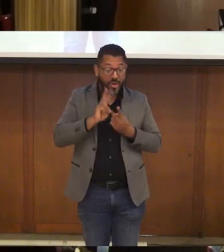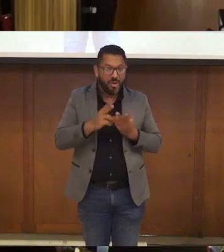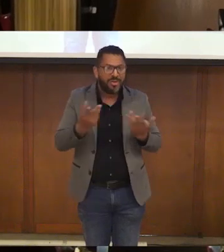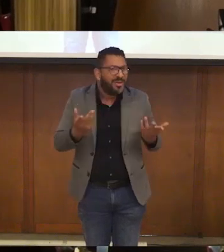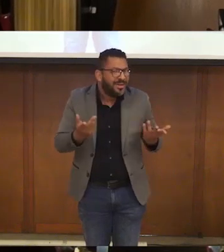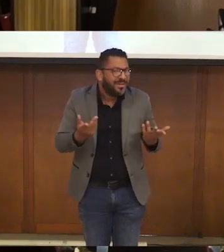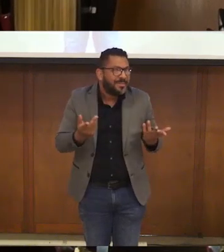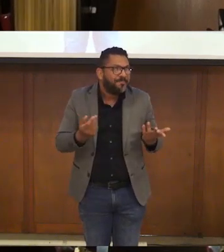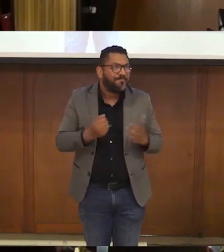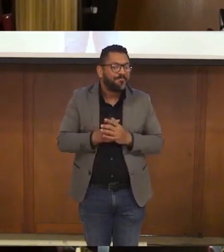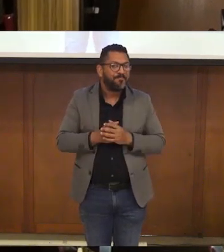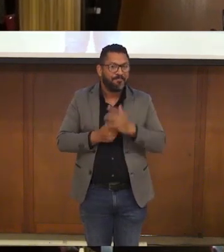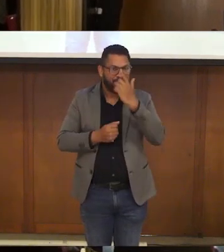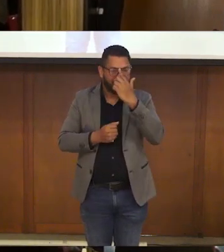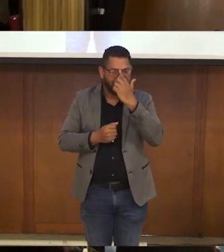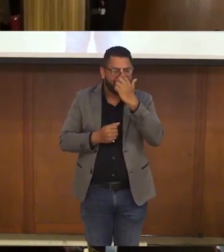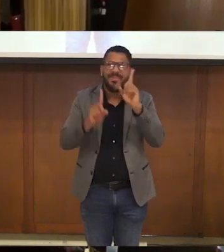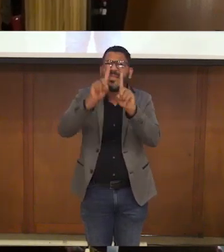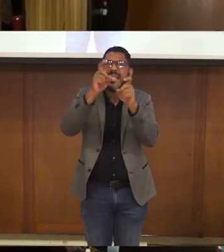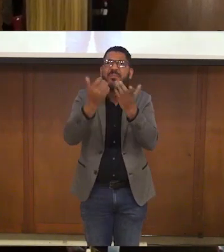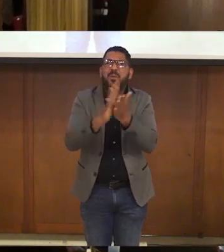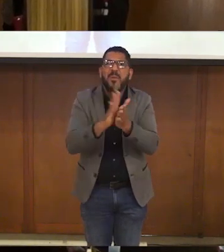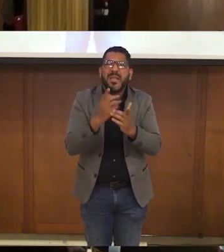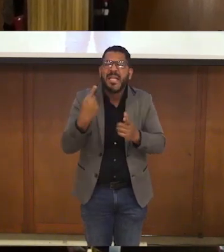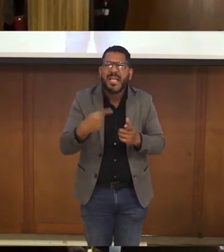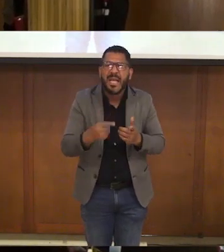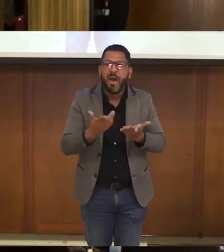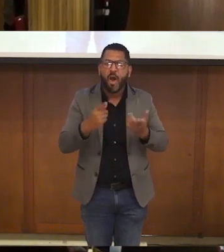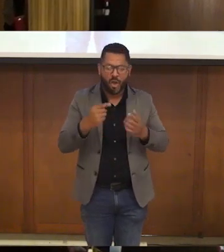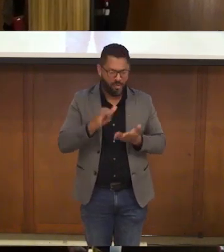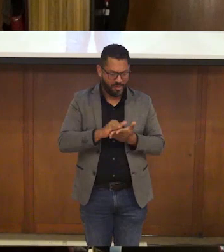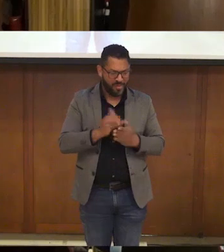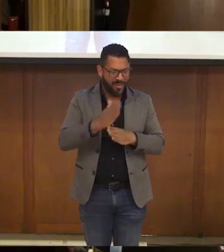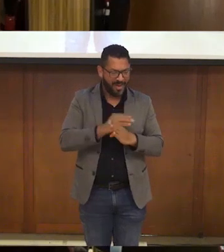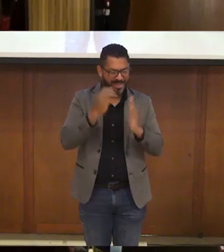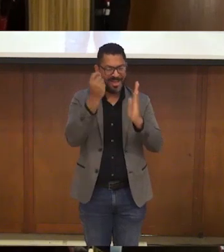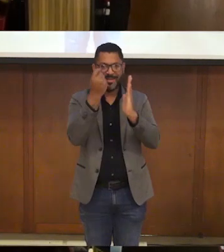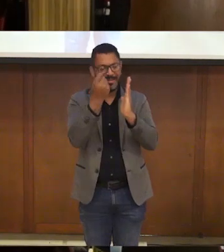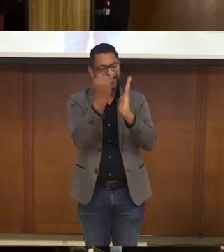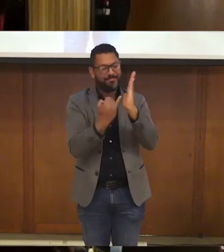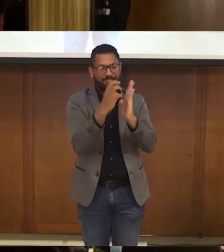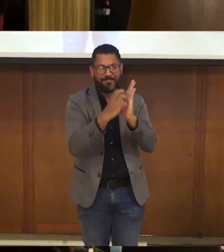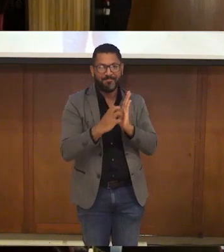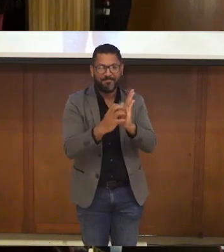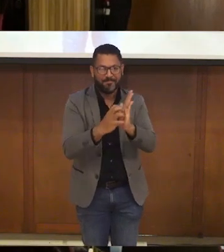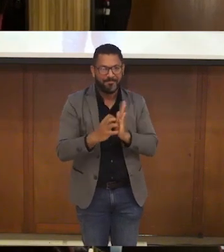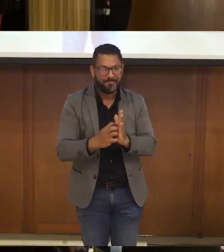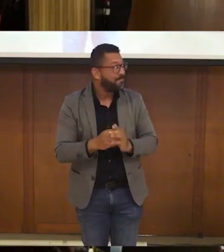los sordos conocieran, bueno, ¿de qué me están hablando? ¿Cómo me presentaron las